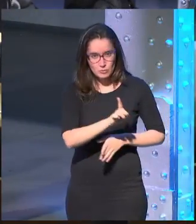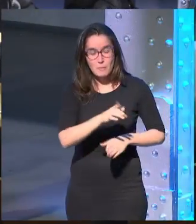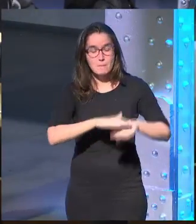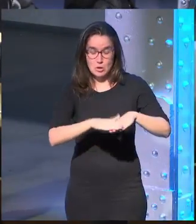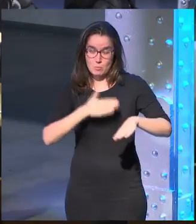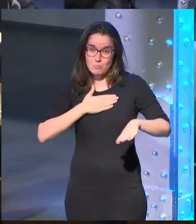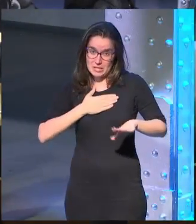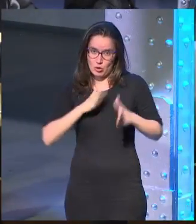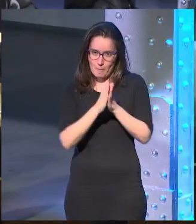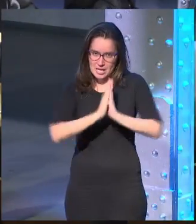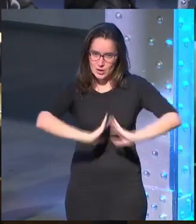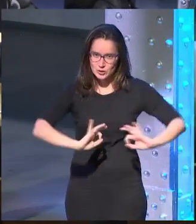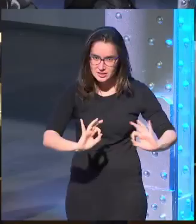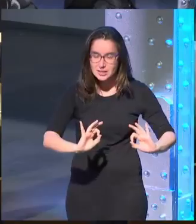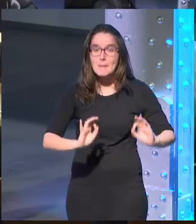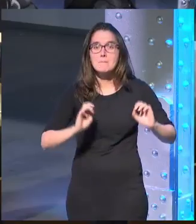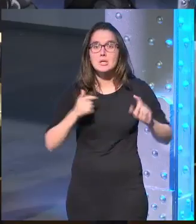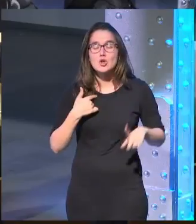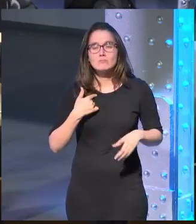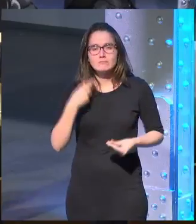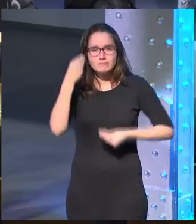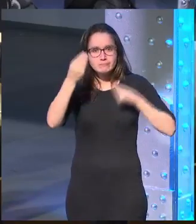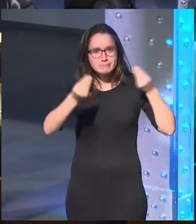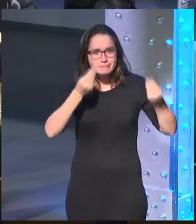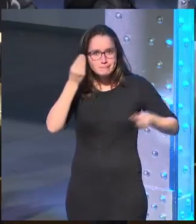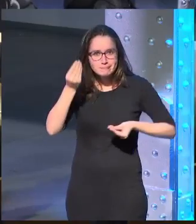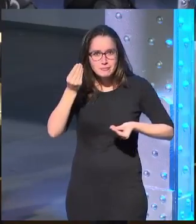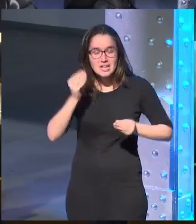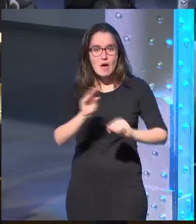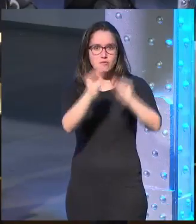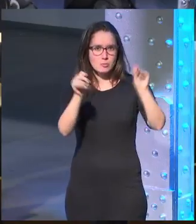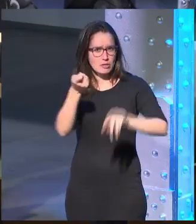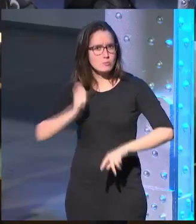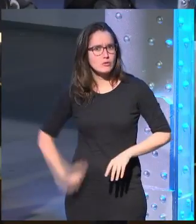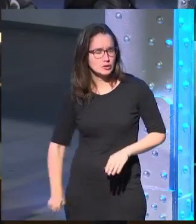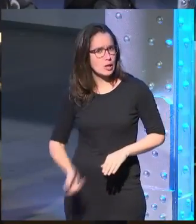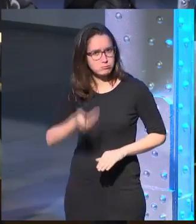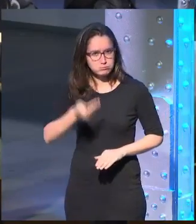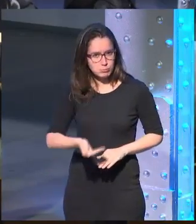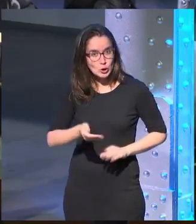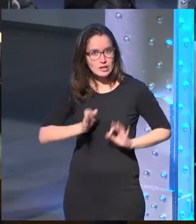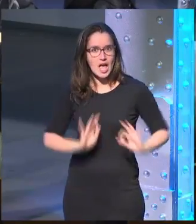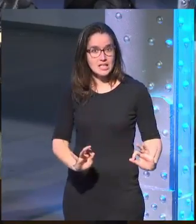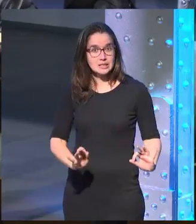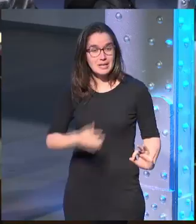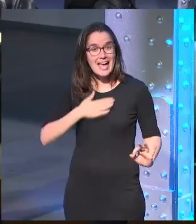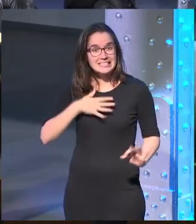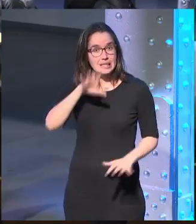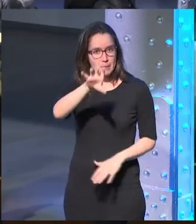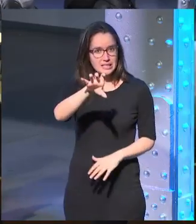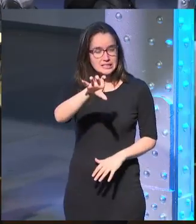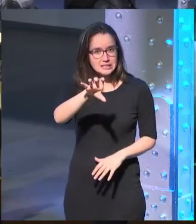mis compañeros y yo creo mucho, lo he dicho antes, en la formación profesional mucho, pero este país ha adolecido